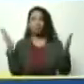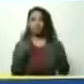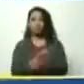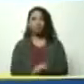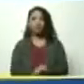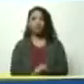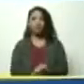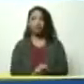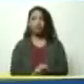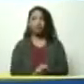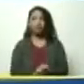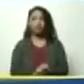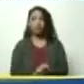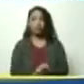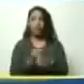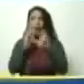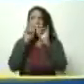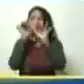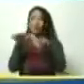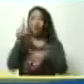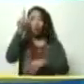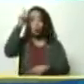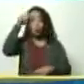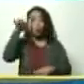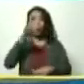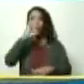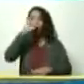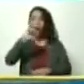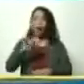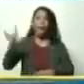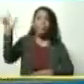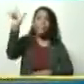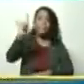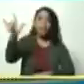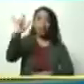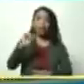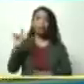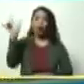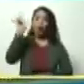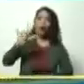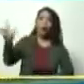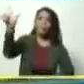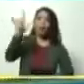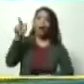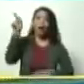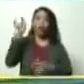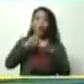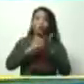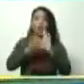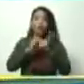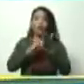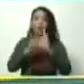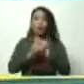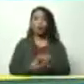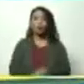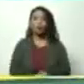y las bendiciones de un pueblo que lo ama que lo ama eso es lo que significa